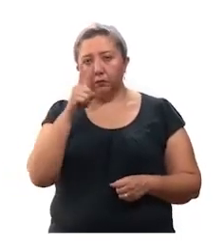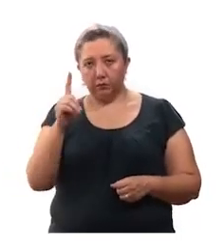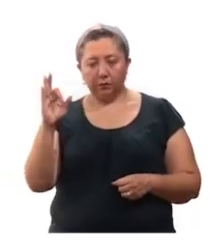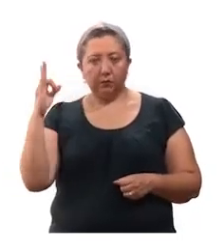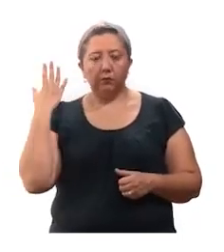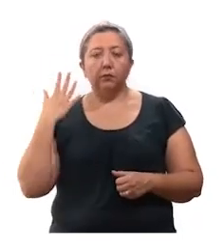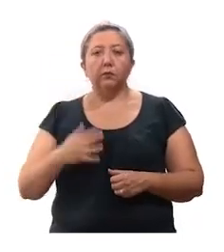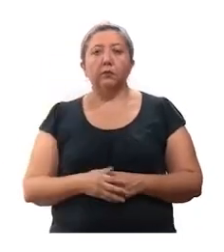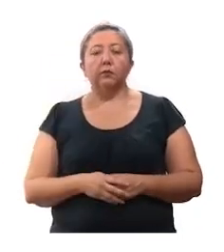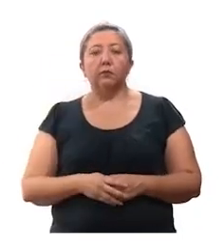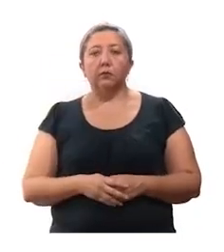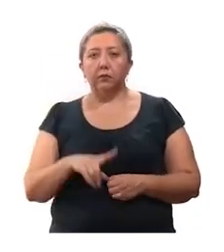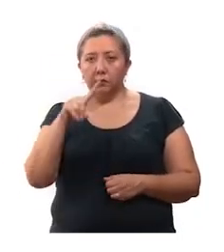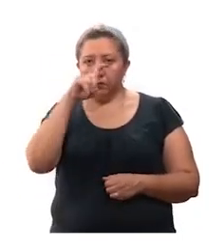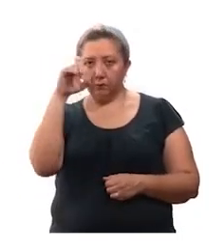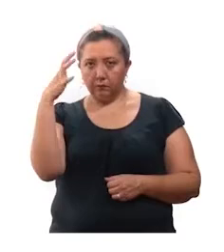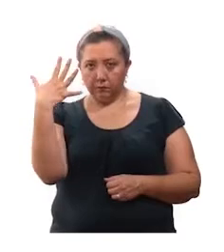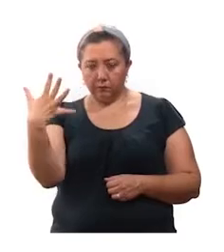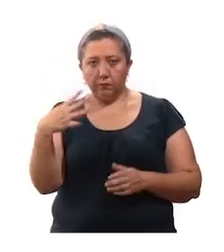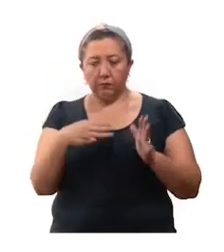1 foráneos. De los